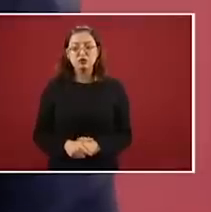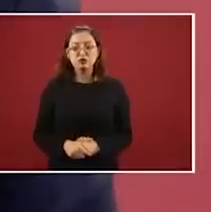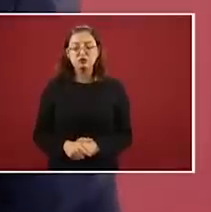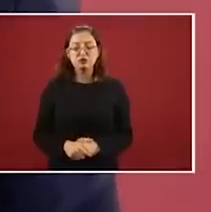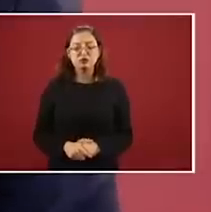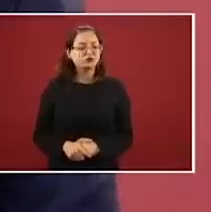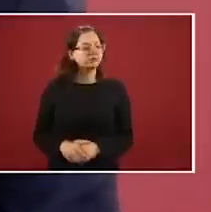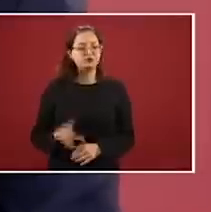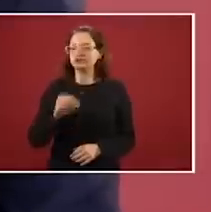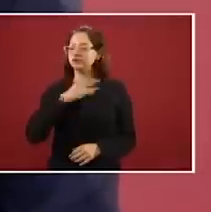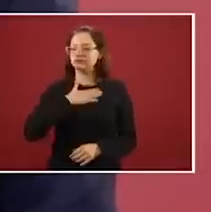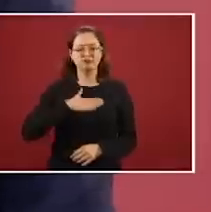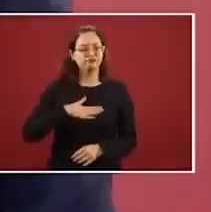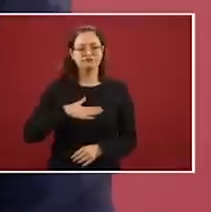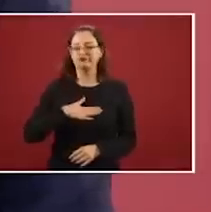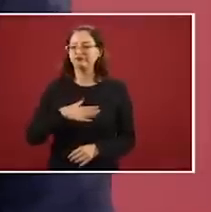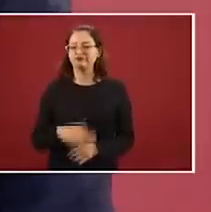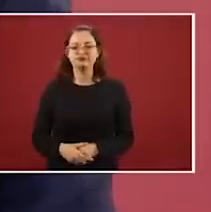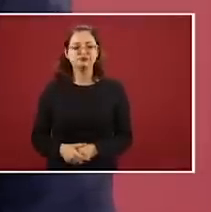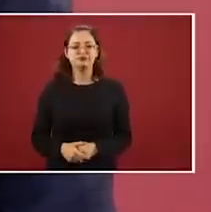Es muy injusto eso.